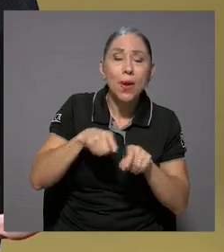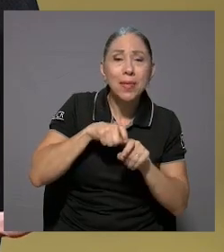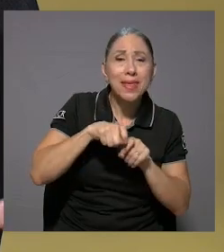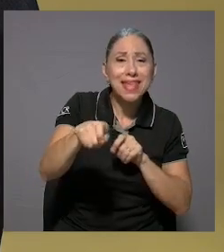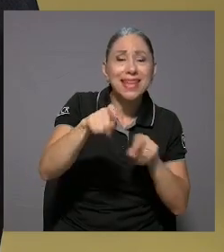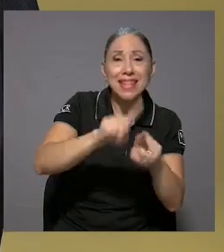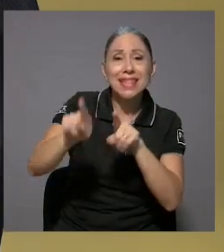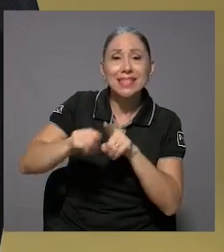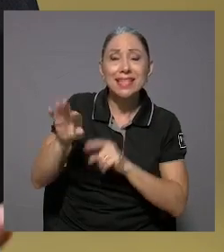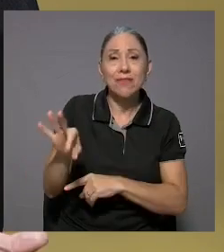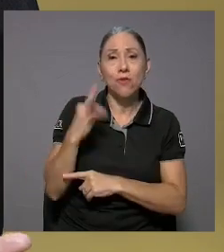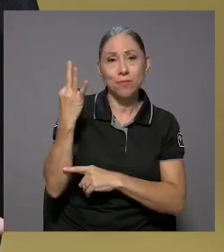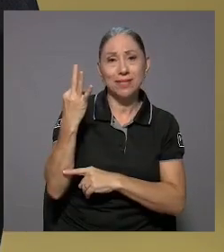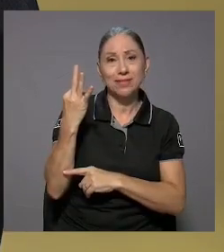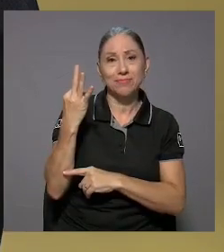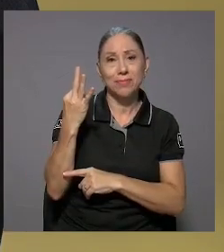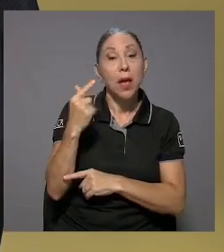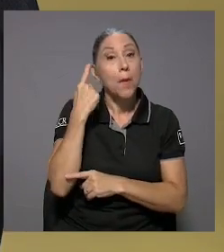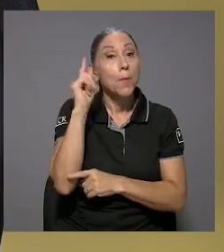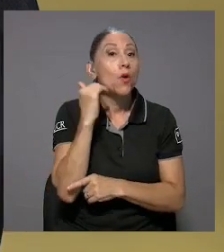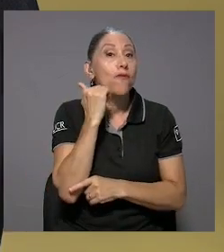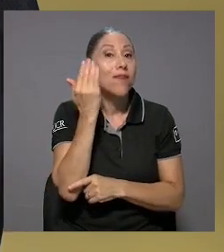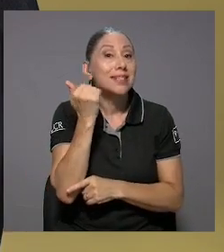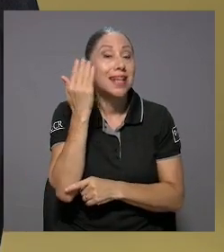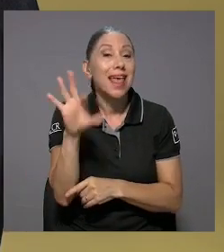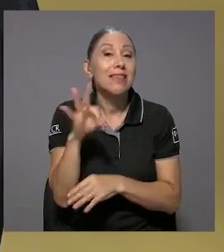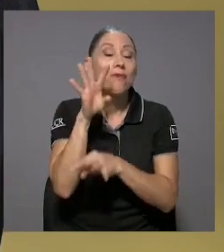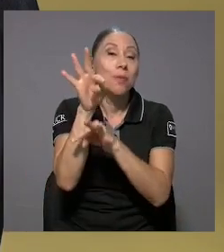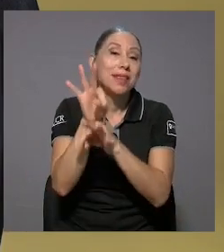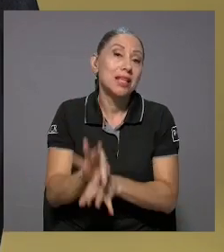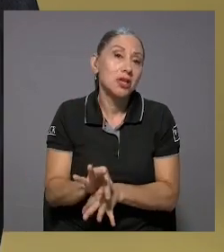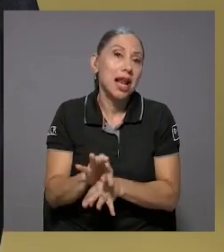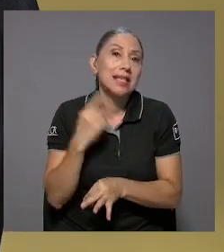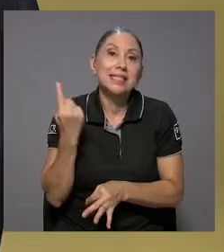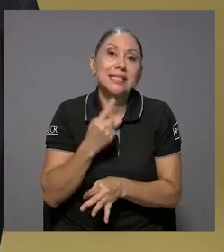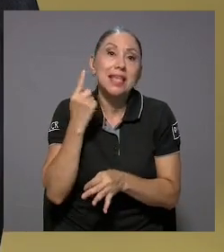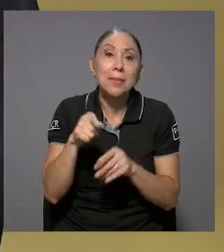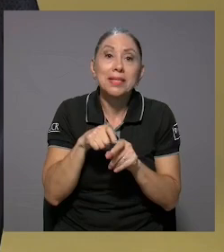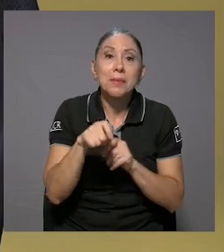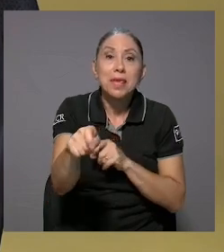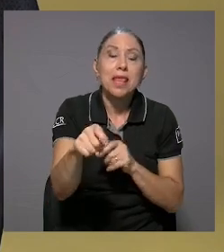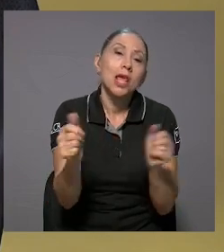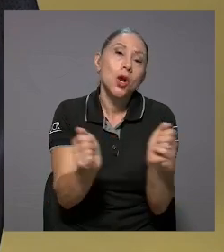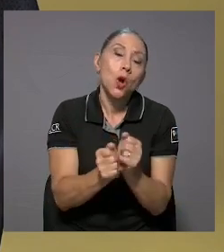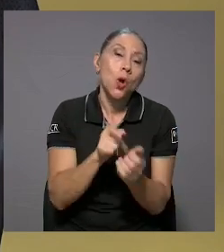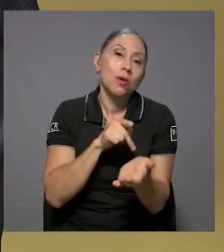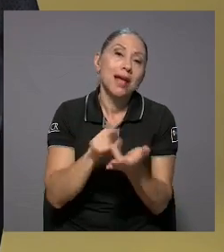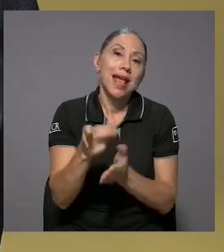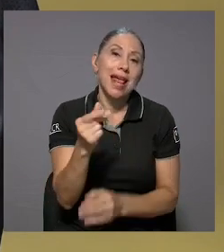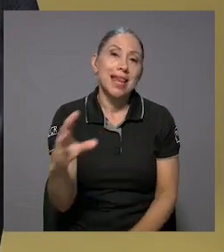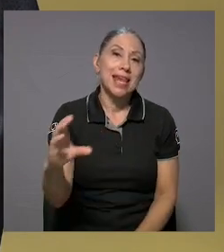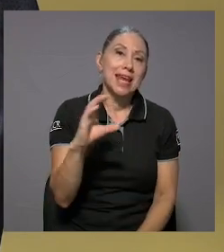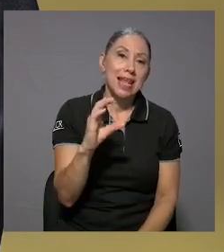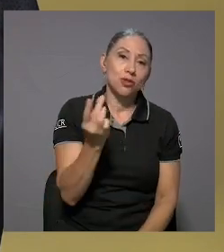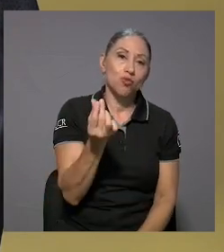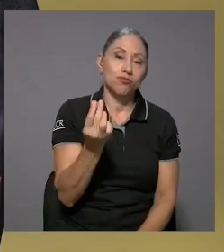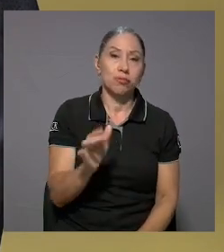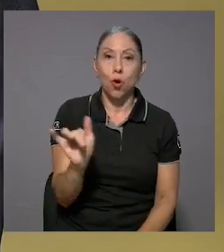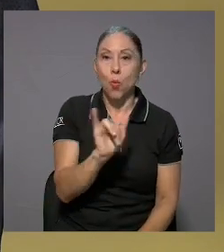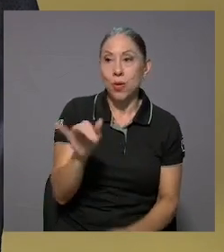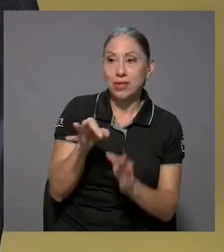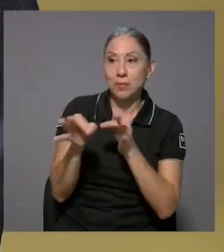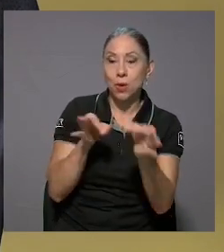es tan complejo que uno lo puede medir de distintas formas y tradicionalmente y también por facilidad es común medirlo a través del ingreso, como